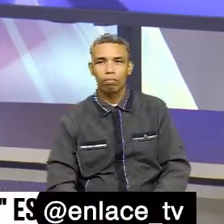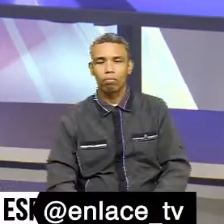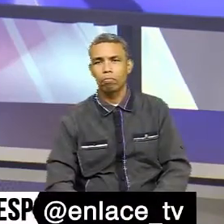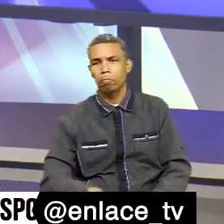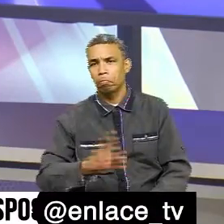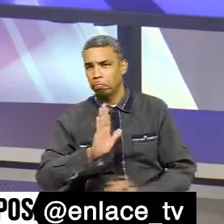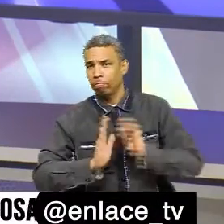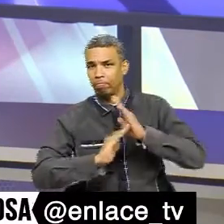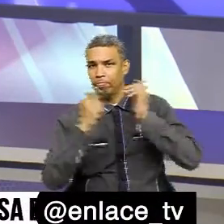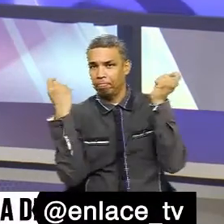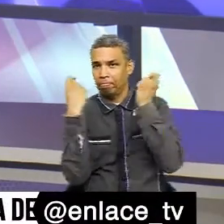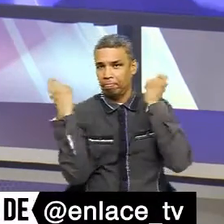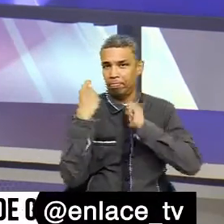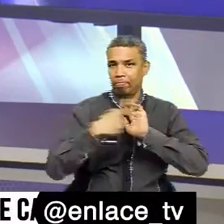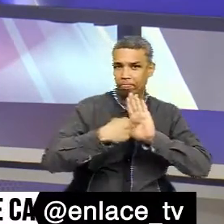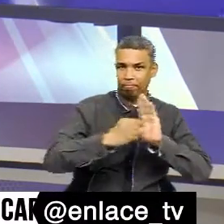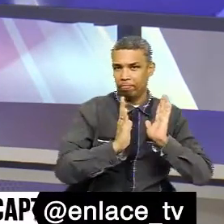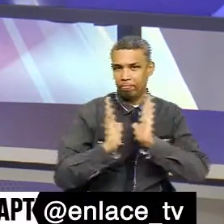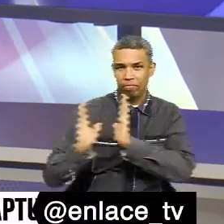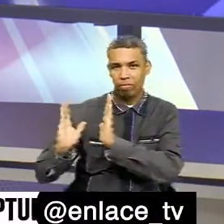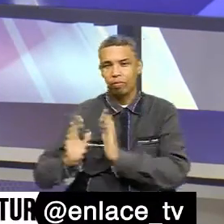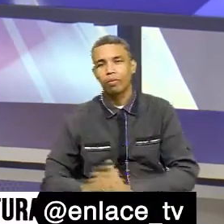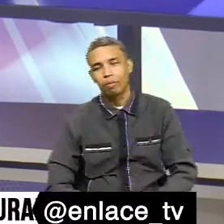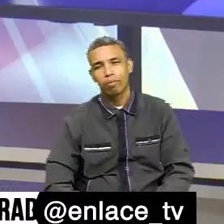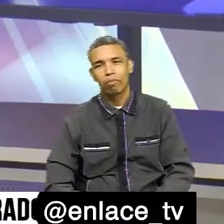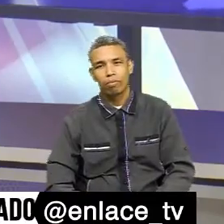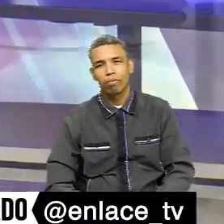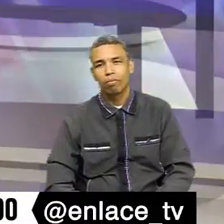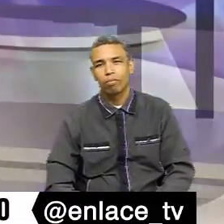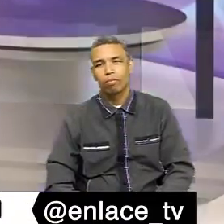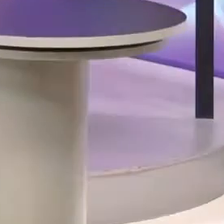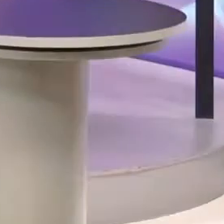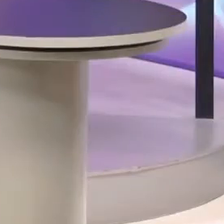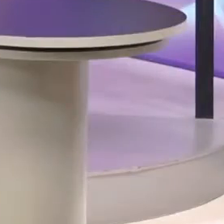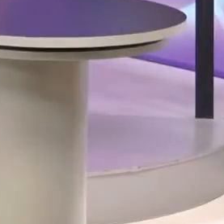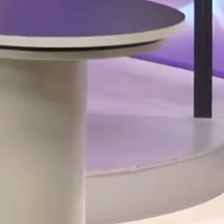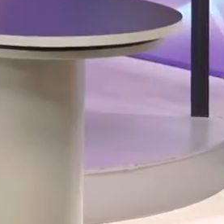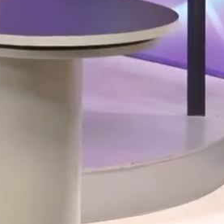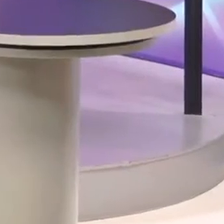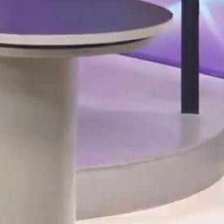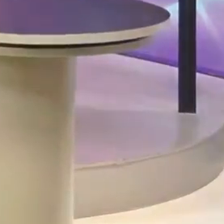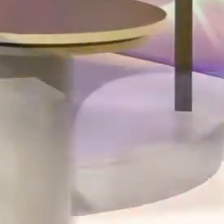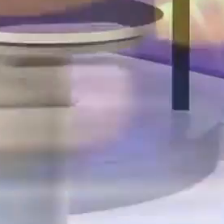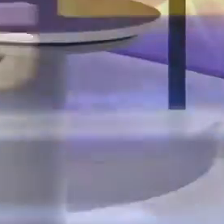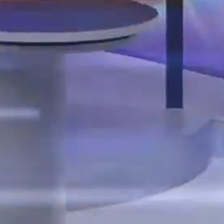reconocimiento a los que hacen posible el noticiero que usted quiere ver. Ya regresamos a Enlace Noticias.